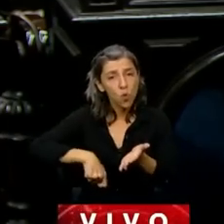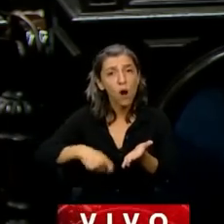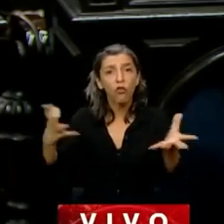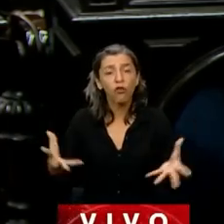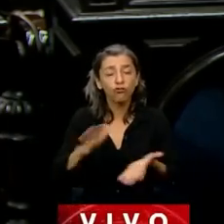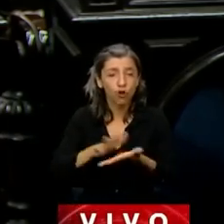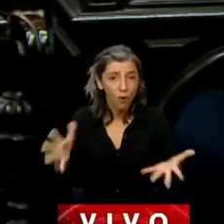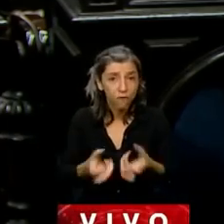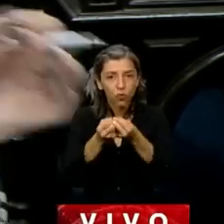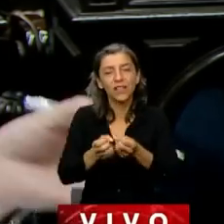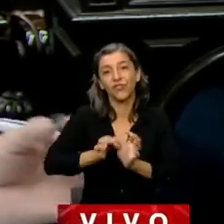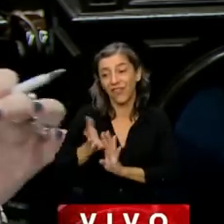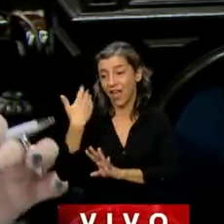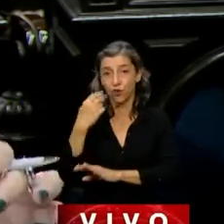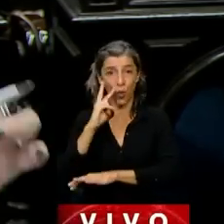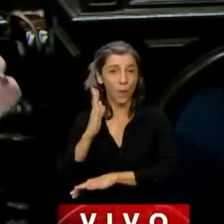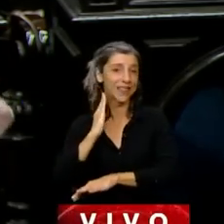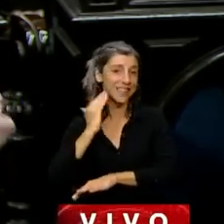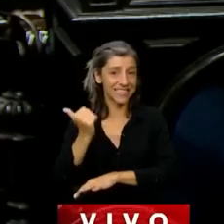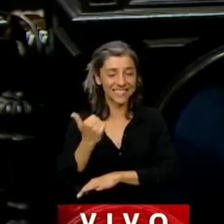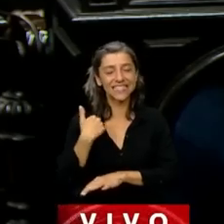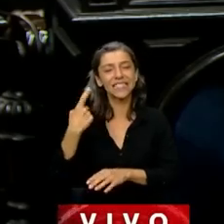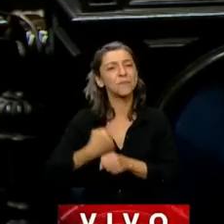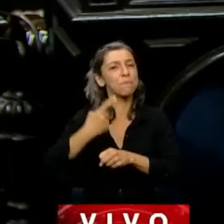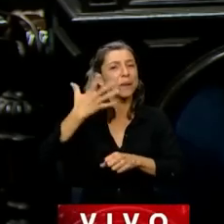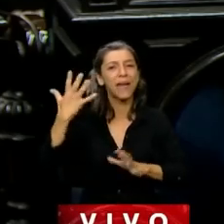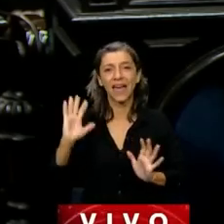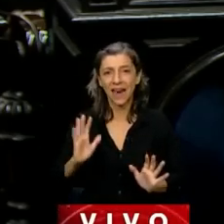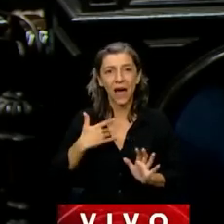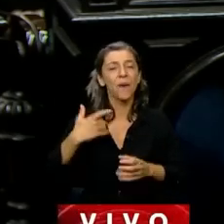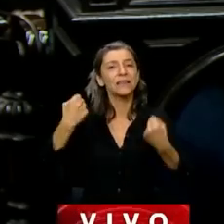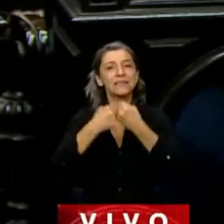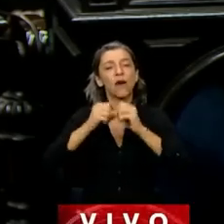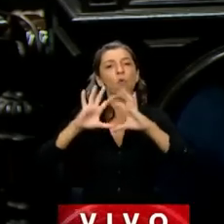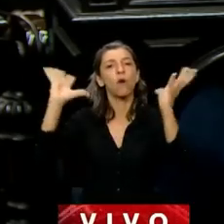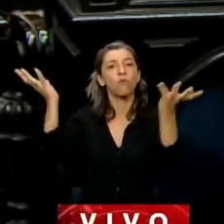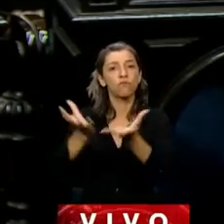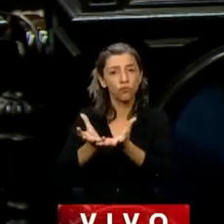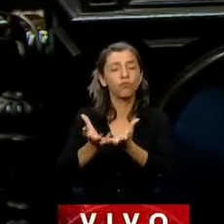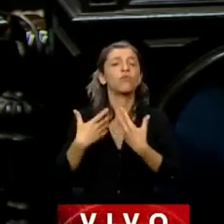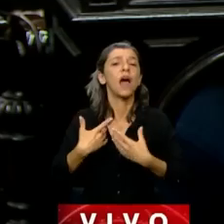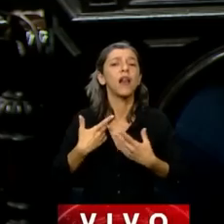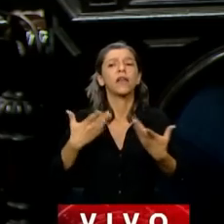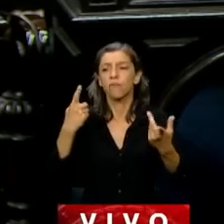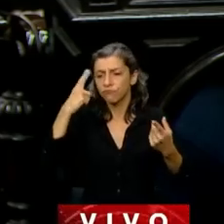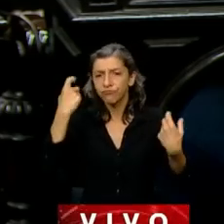en 2016 fue el primer acuerdo internacional negociado por los 62 miembros, lo que